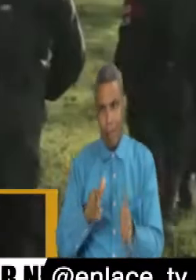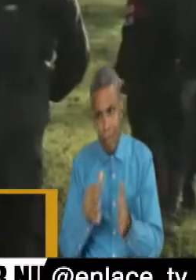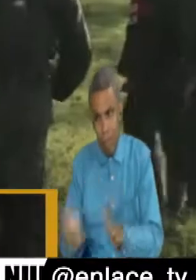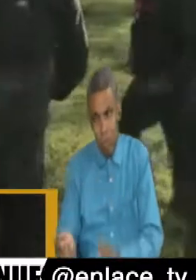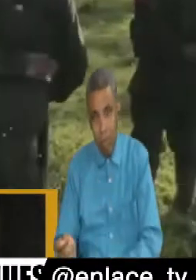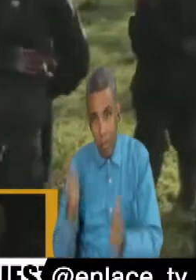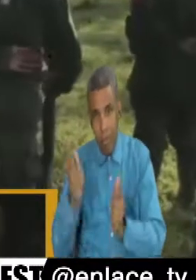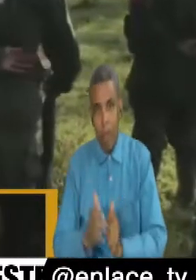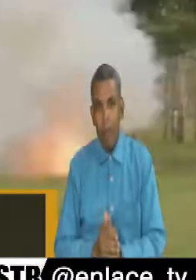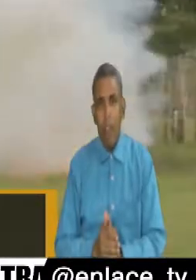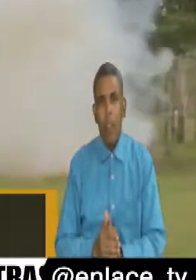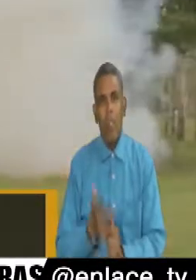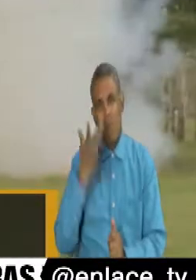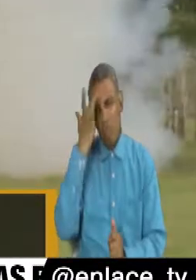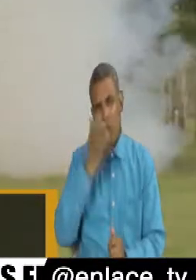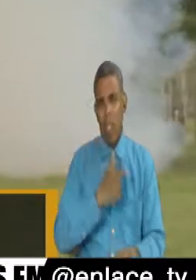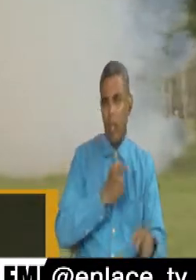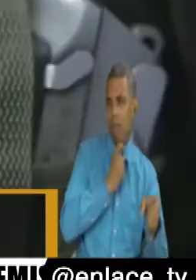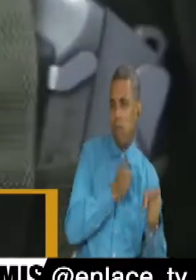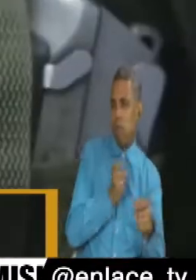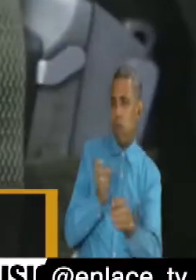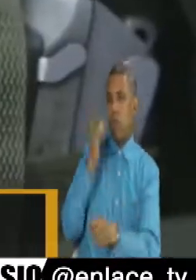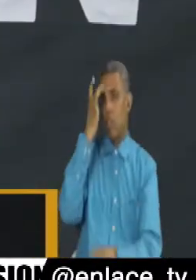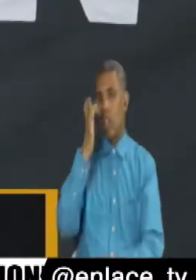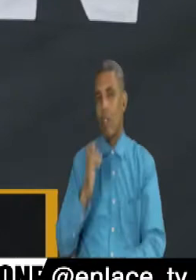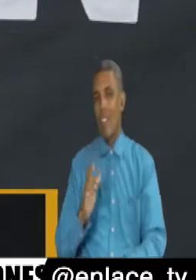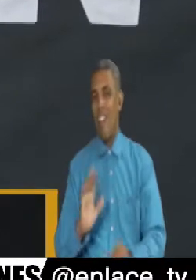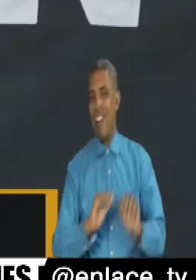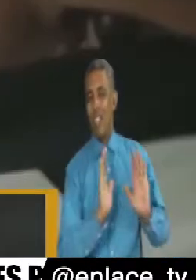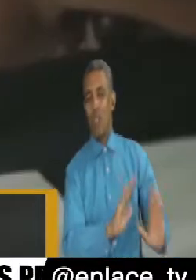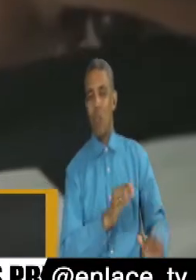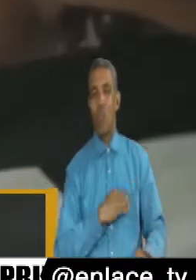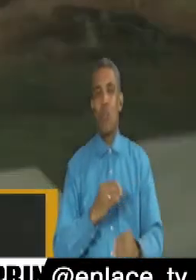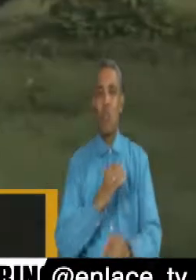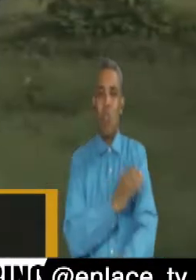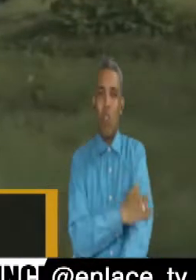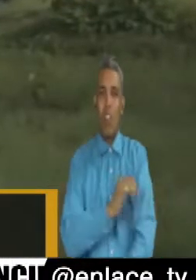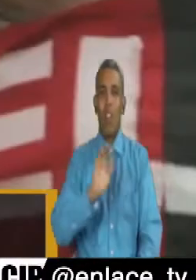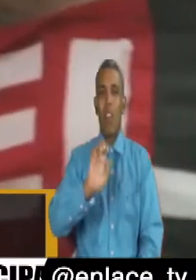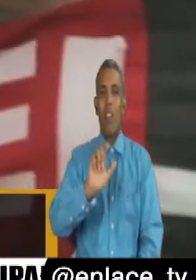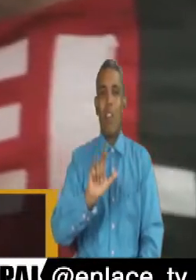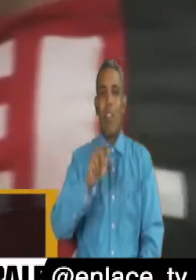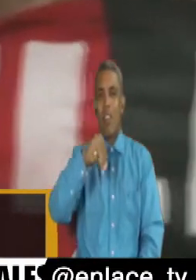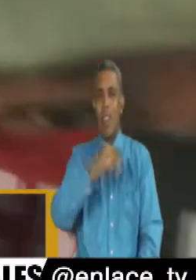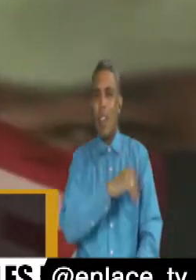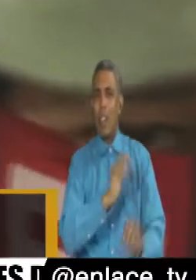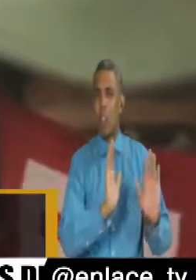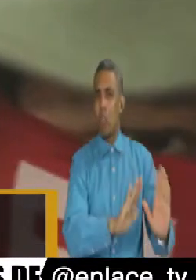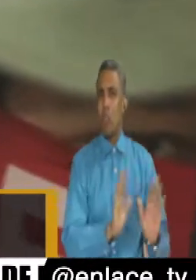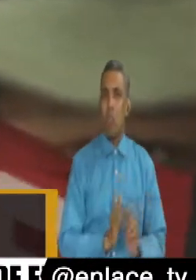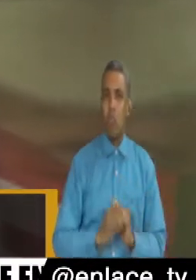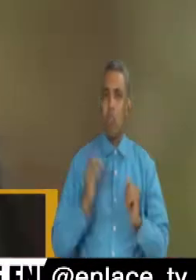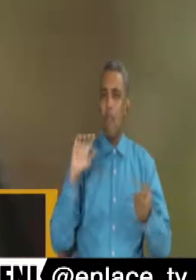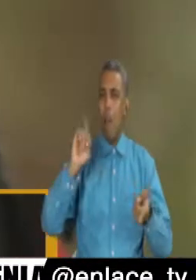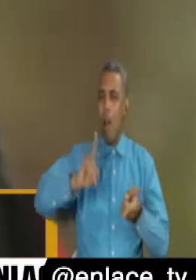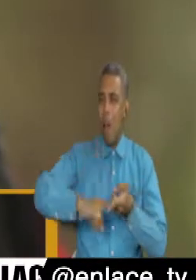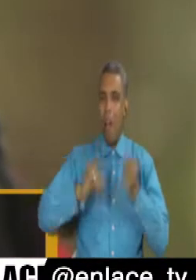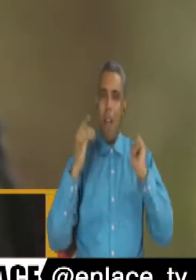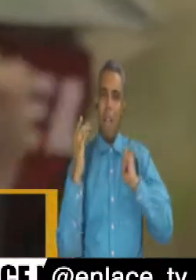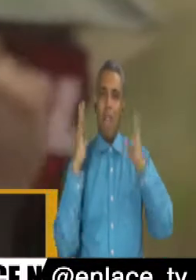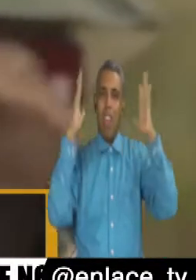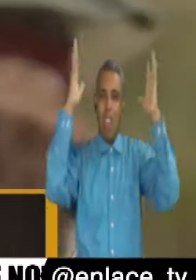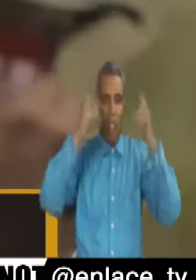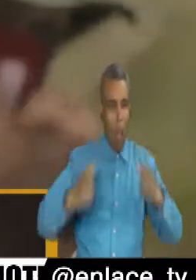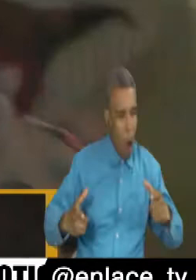conmemora los aniversarios del Ejército de Liberación Nacional y pues que debe estar establecido, debe estar